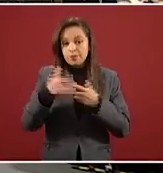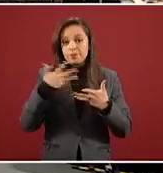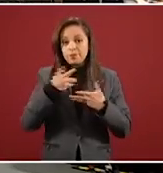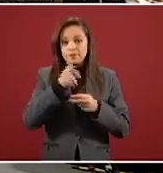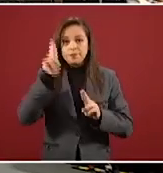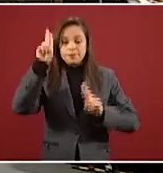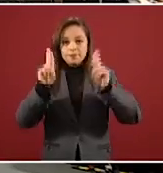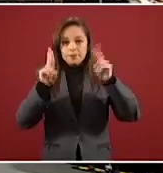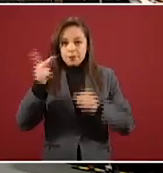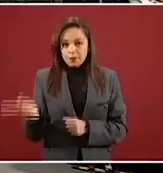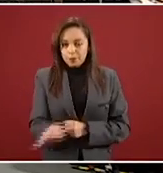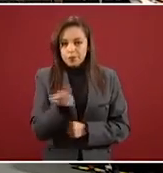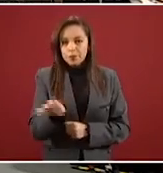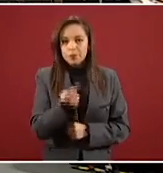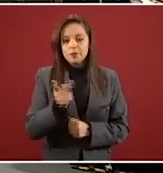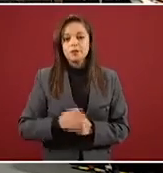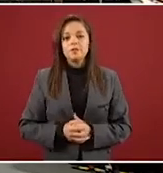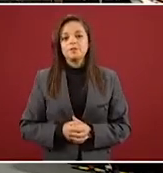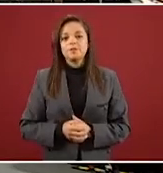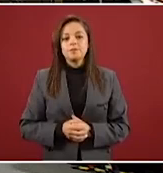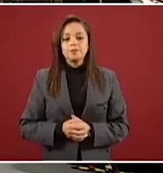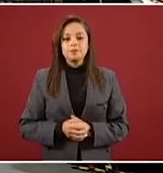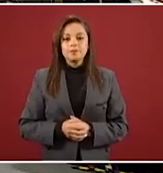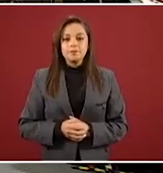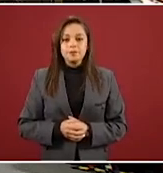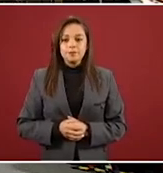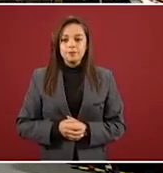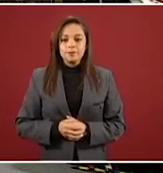cierto. Sí.